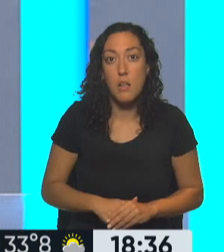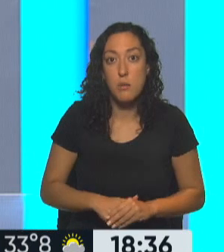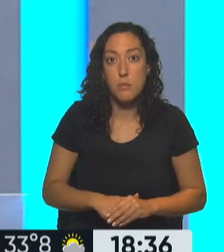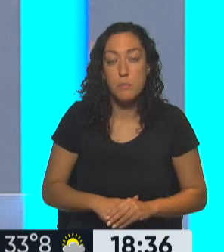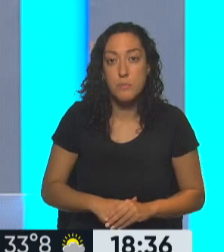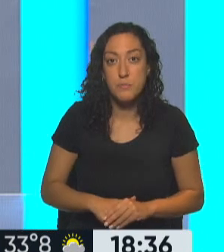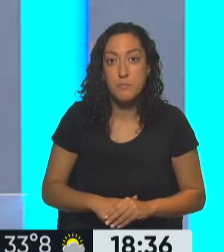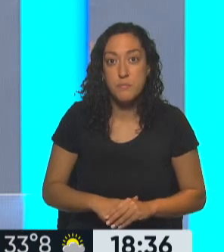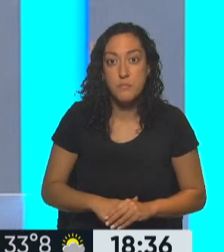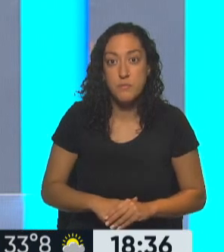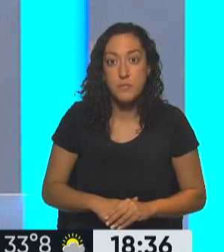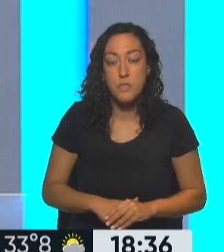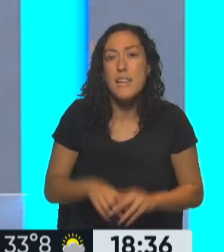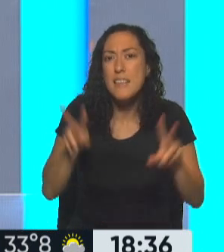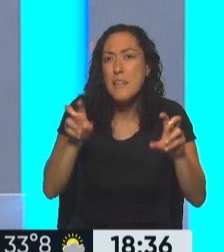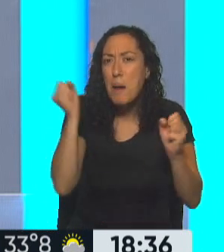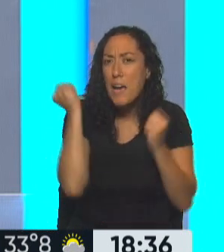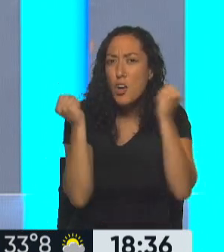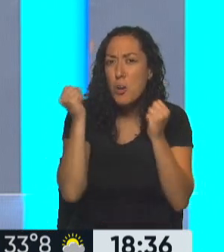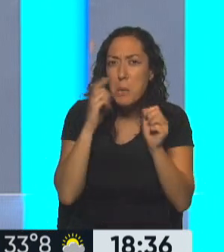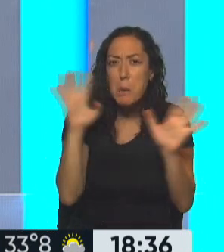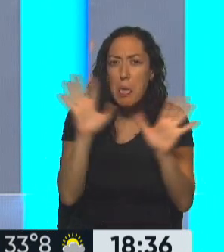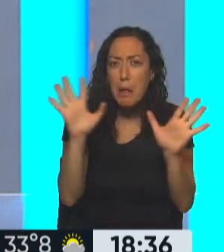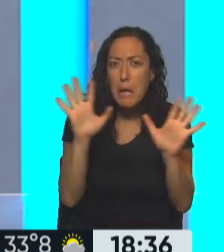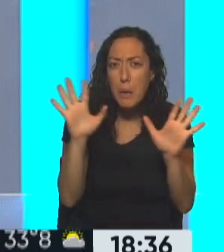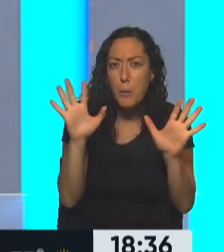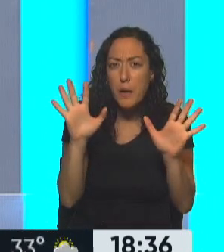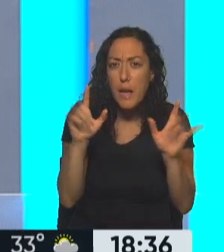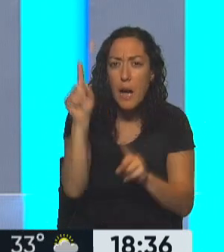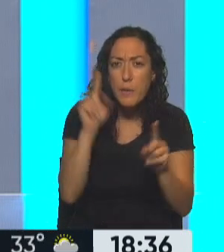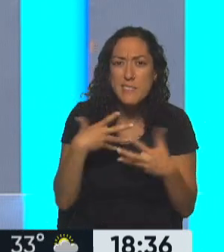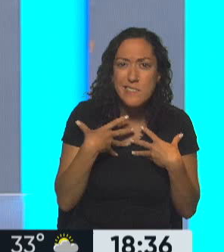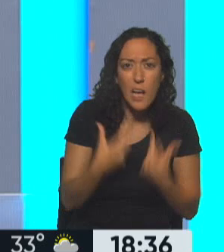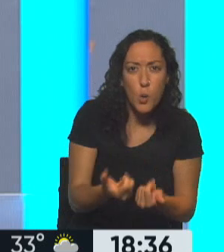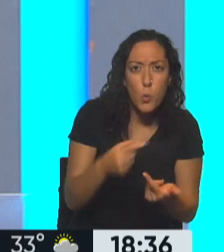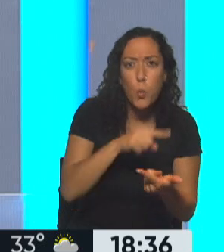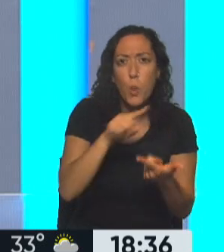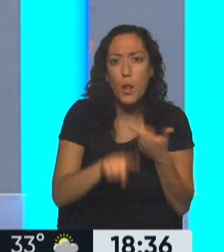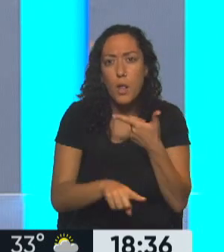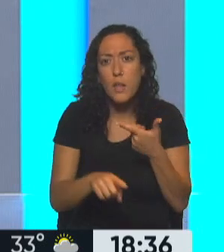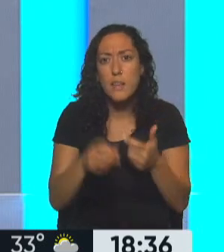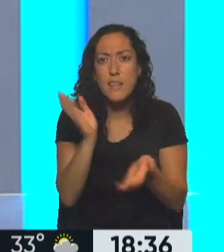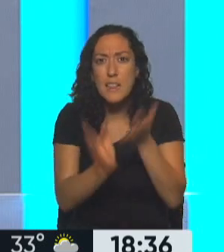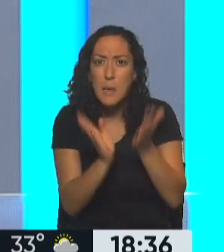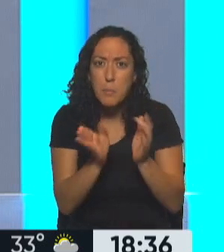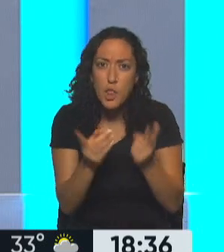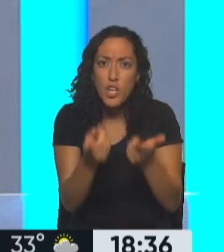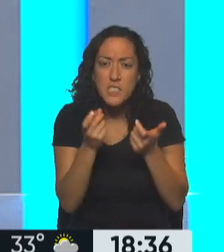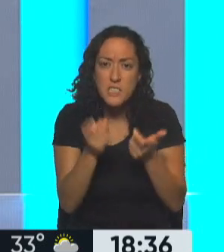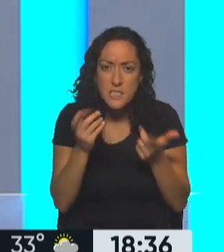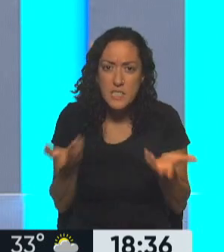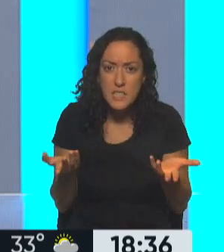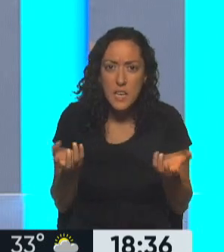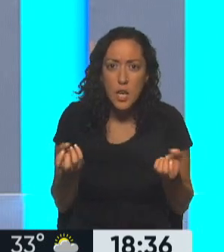Y no es una cuestión monetaria, ¿sabes? O sea, es una cuestión en muchos casos de salud, de poder enfrentar tratamientos, de la